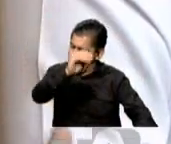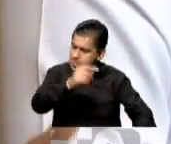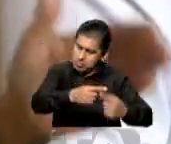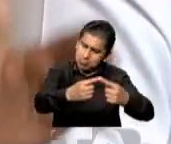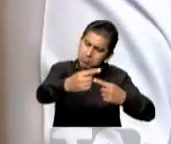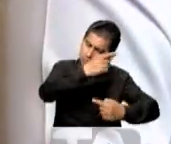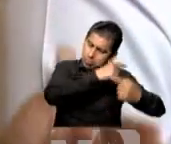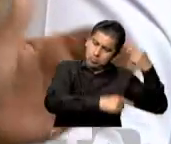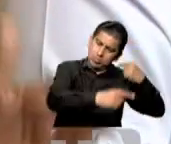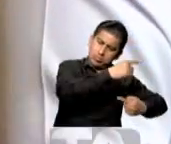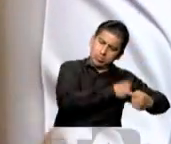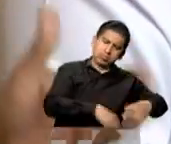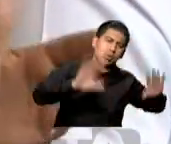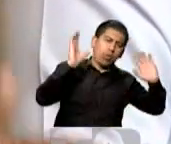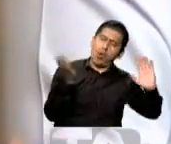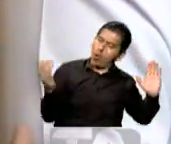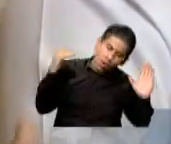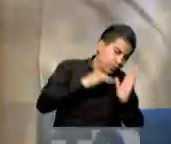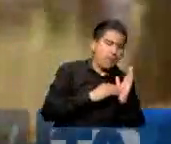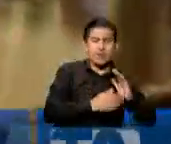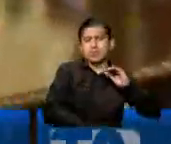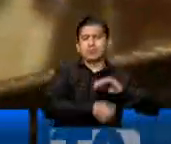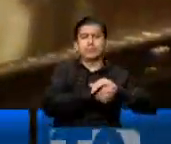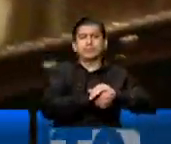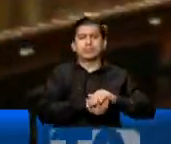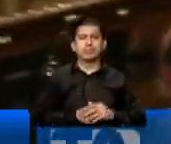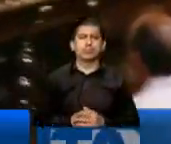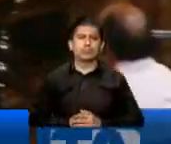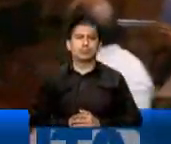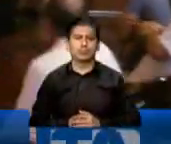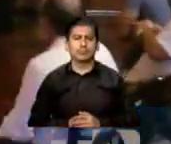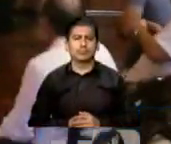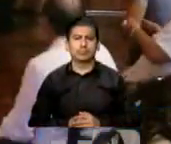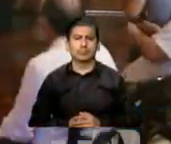regresamos a medidas mucho más restrictivas. Isa María Heredia, 24 horas.